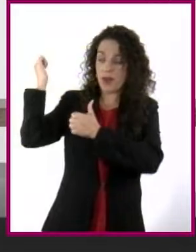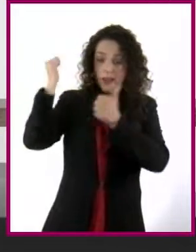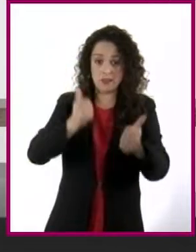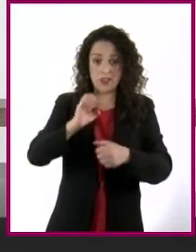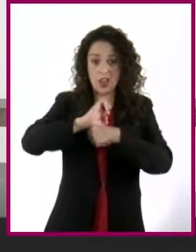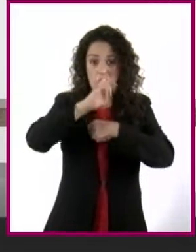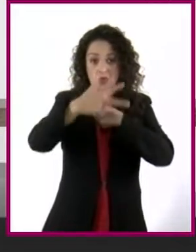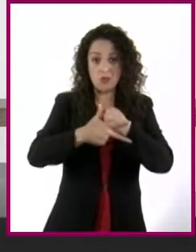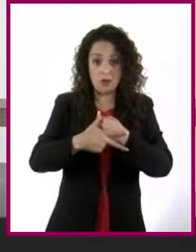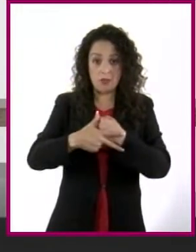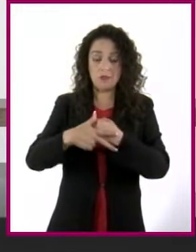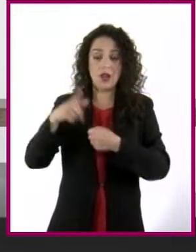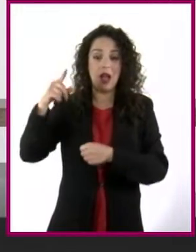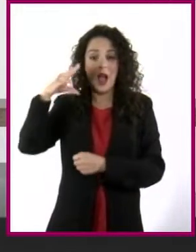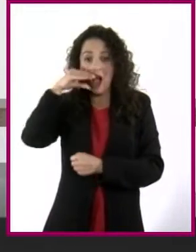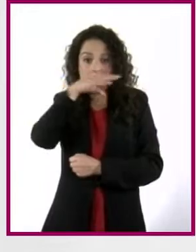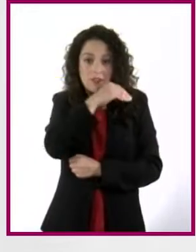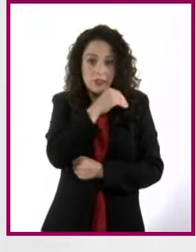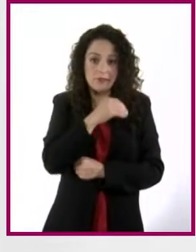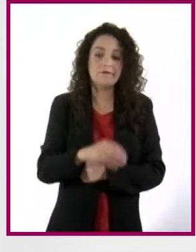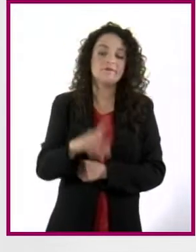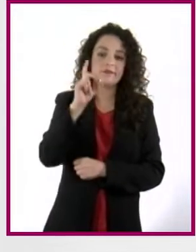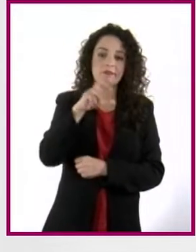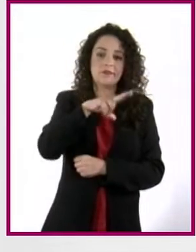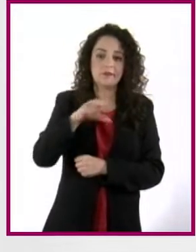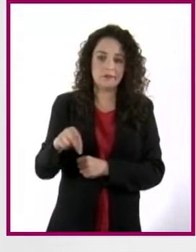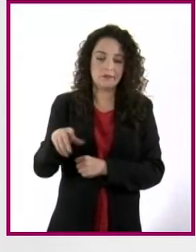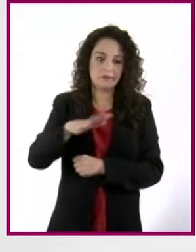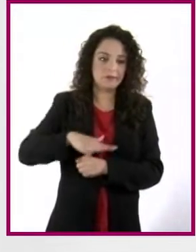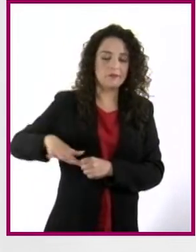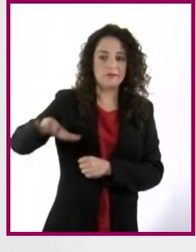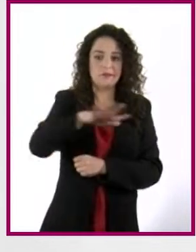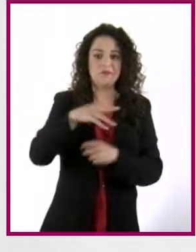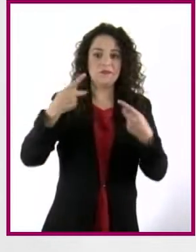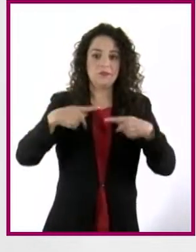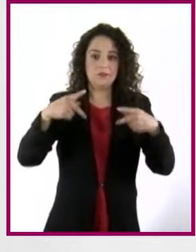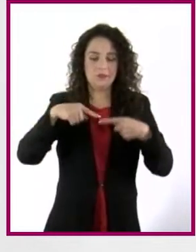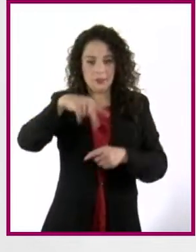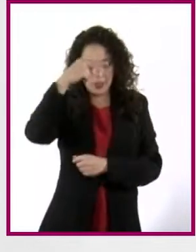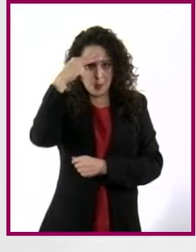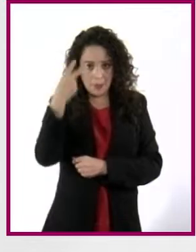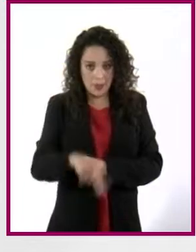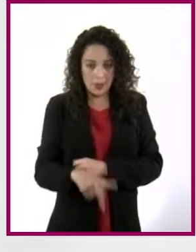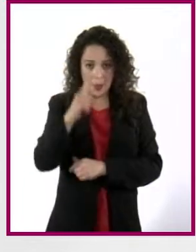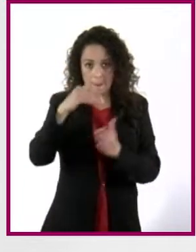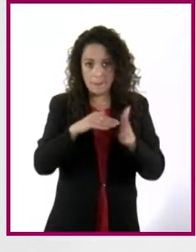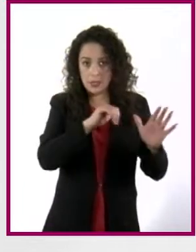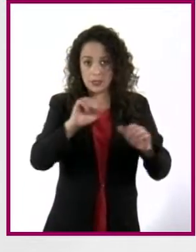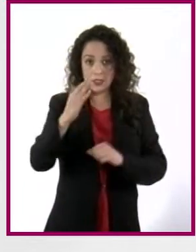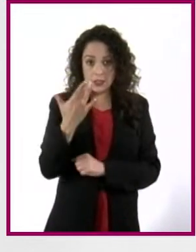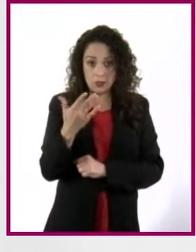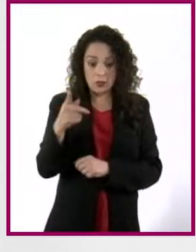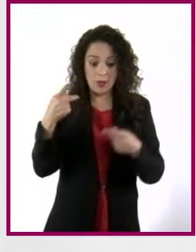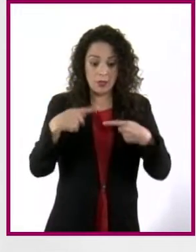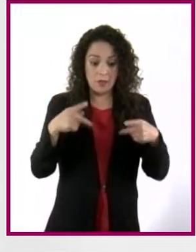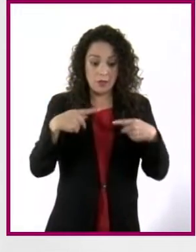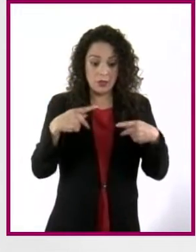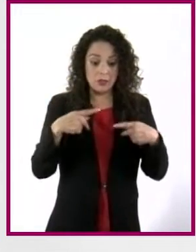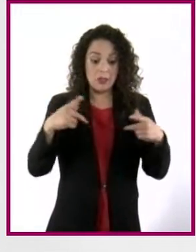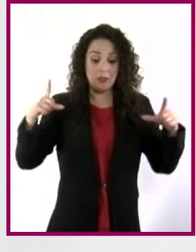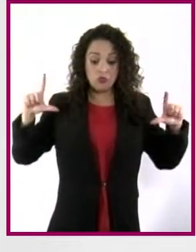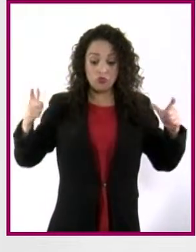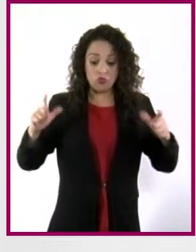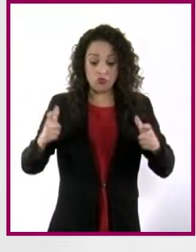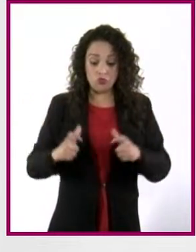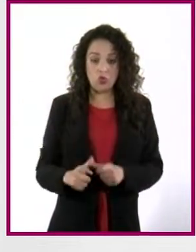Europa mermaban a la población de la Nueva España. En 1650, la población de todo el territorio había descendido a menos